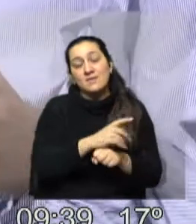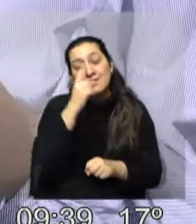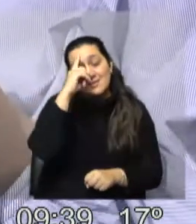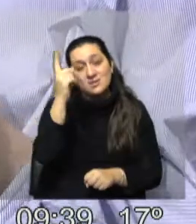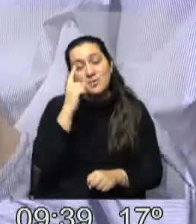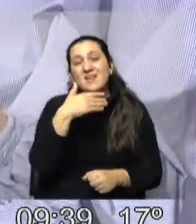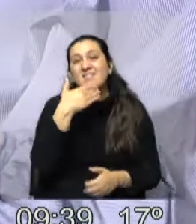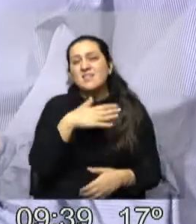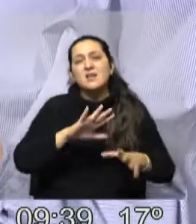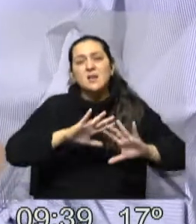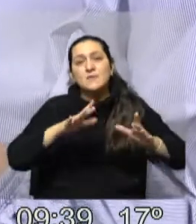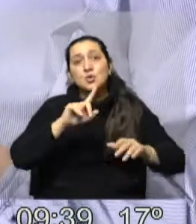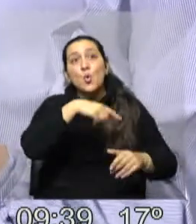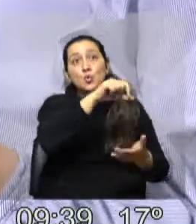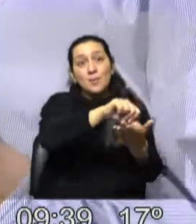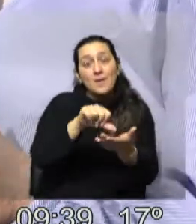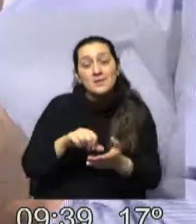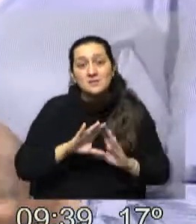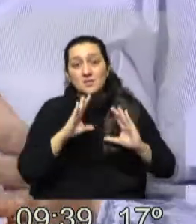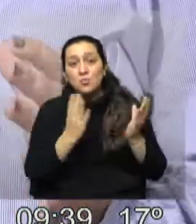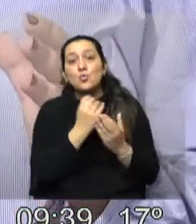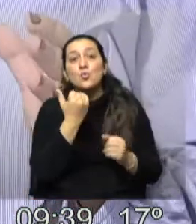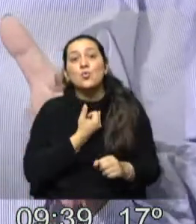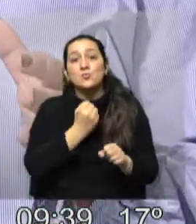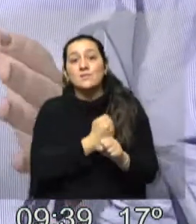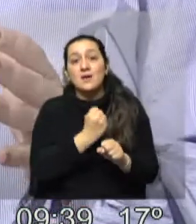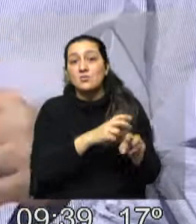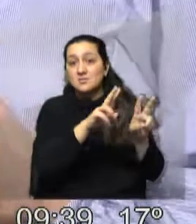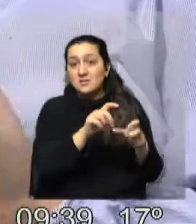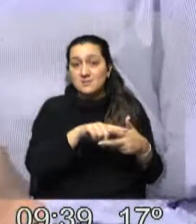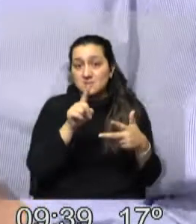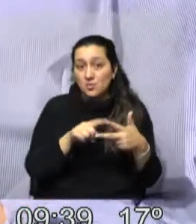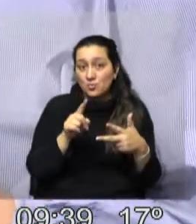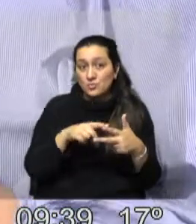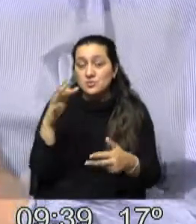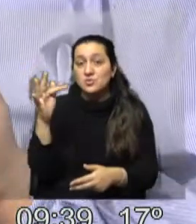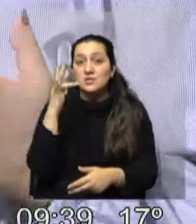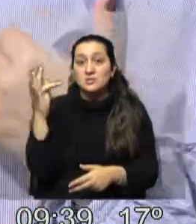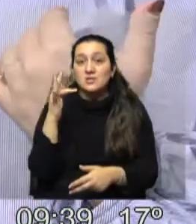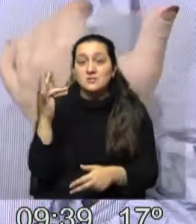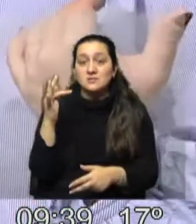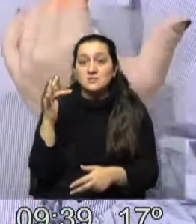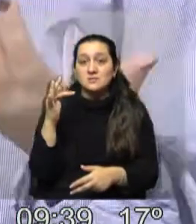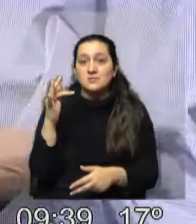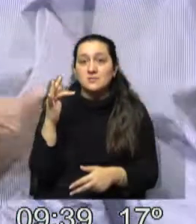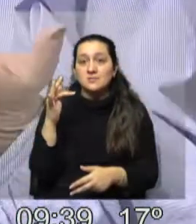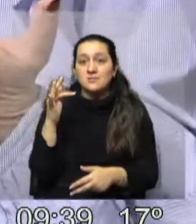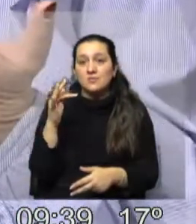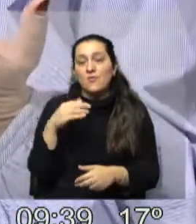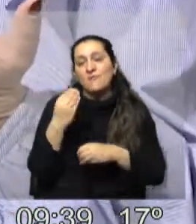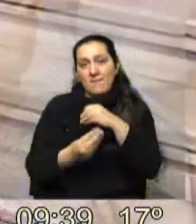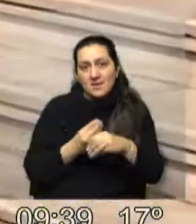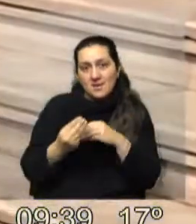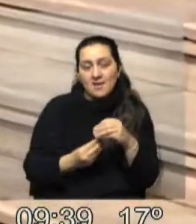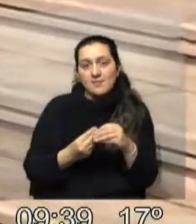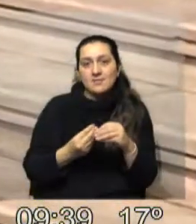pasó en el resto del mundo y cómo se trabajó el tema en el resto del mundo. En segundo lugar, hizo talleres con